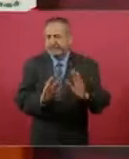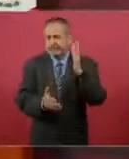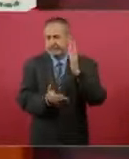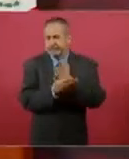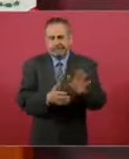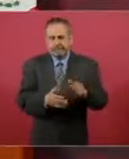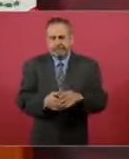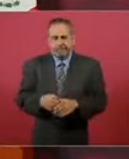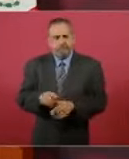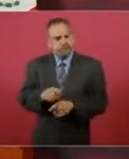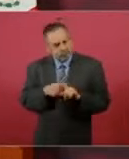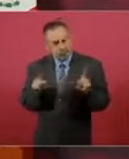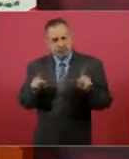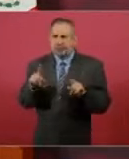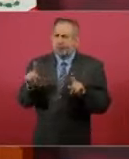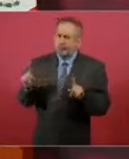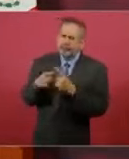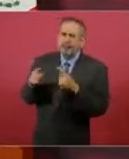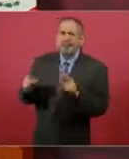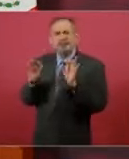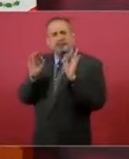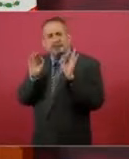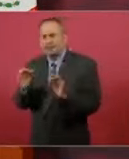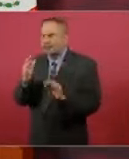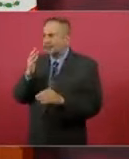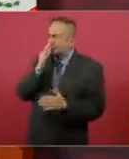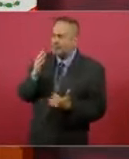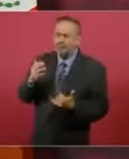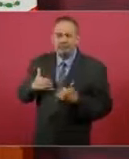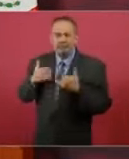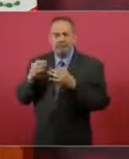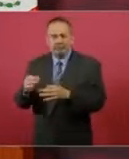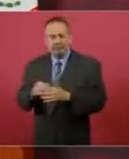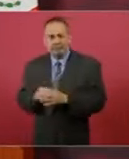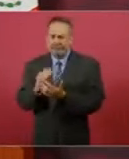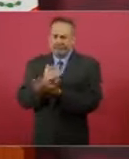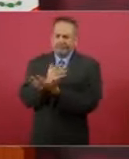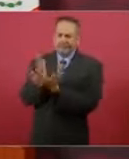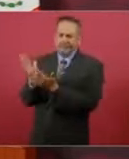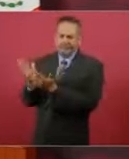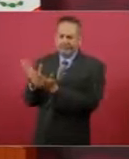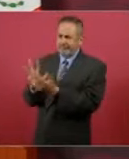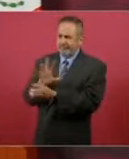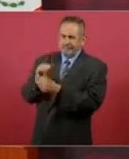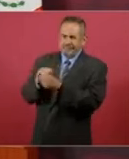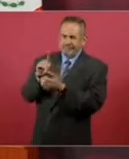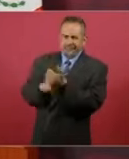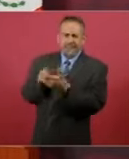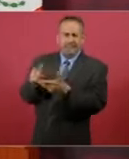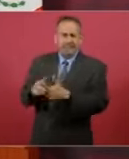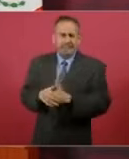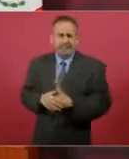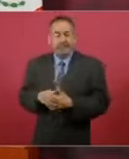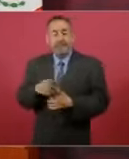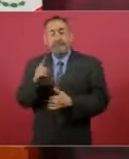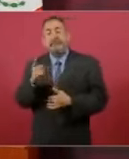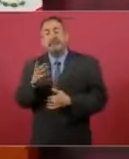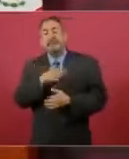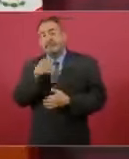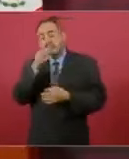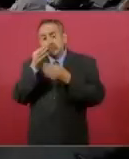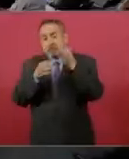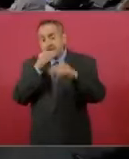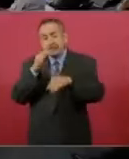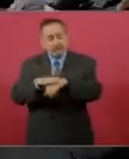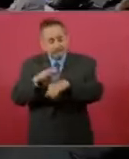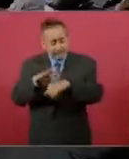No, música buena de jóvenes, es el repertorio nuestro. Y ya les tengo una buena noticia,